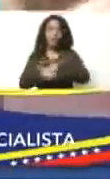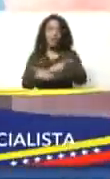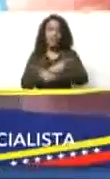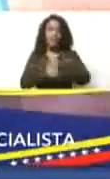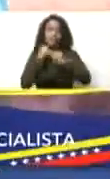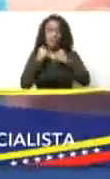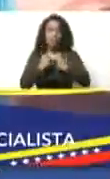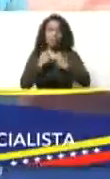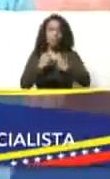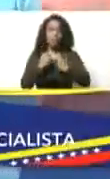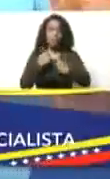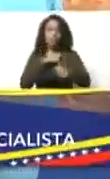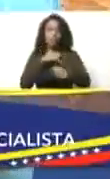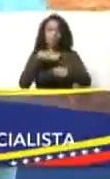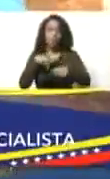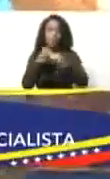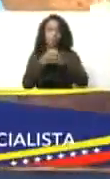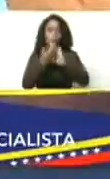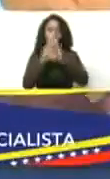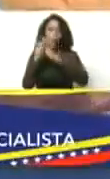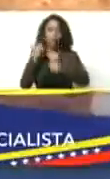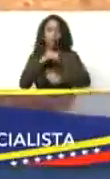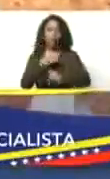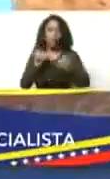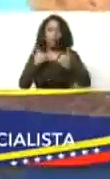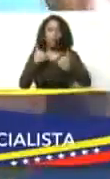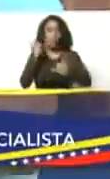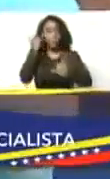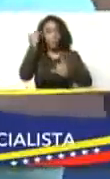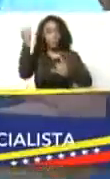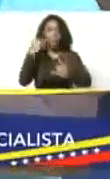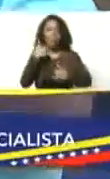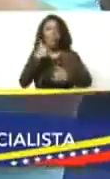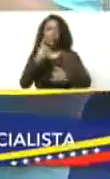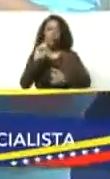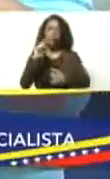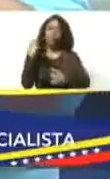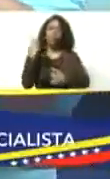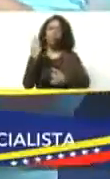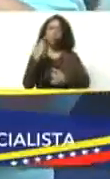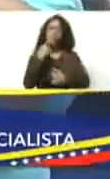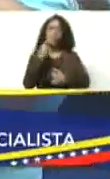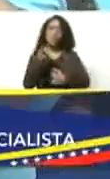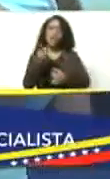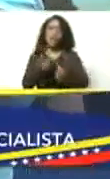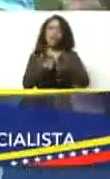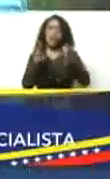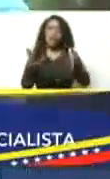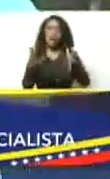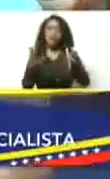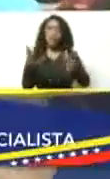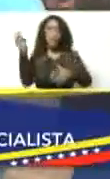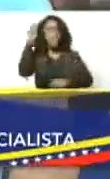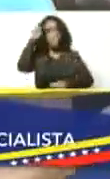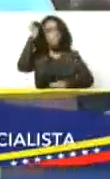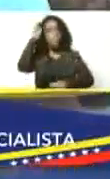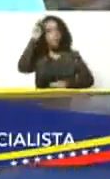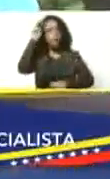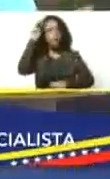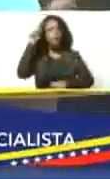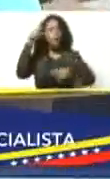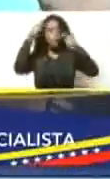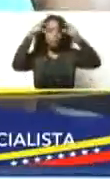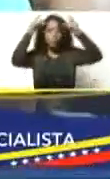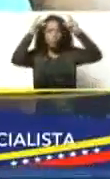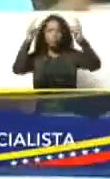nosotros en la comuna los reinventamos. Y decíamos que no solamente lo que decía el grande, el maestro Simón